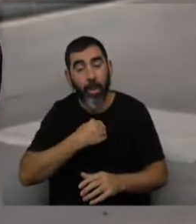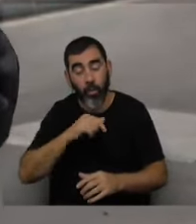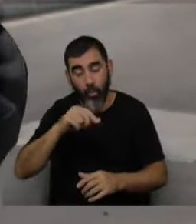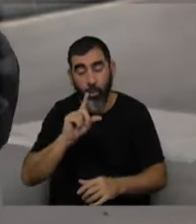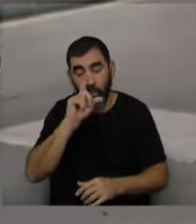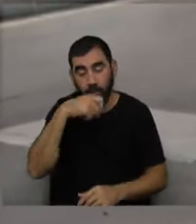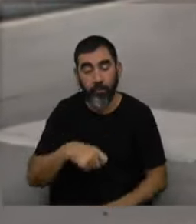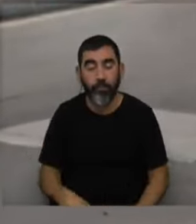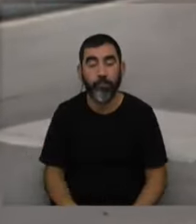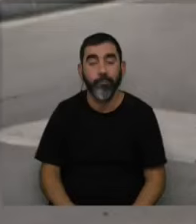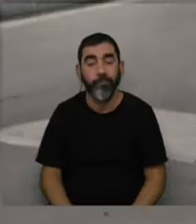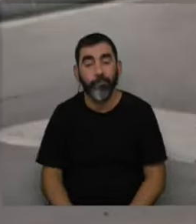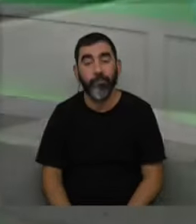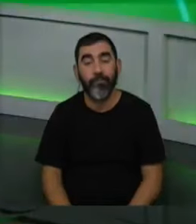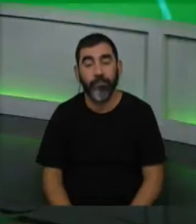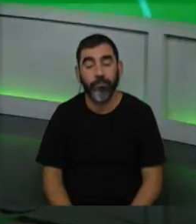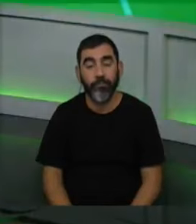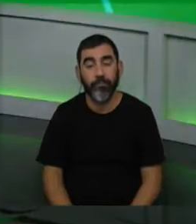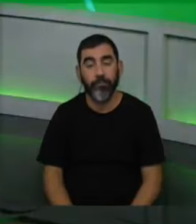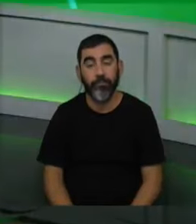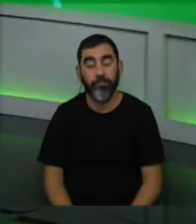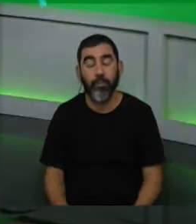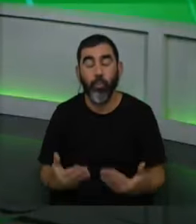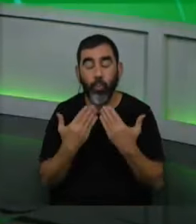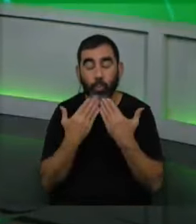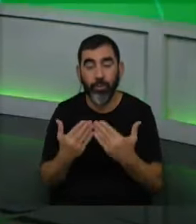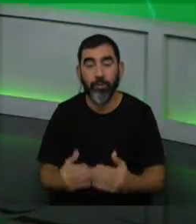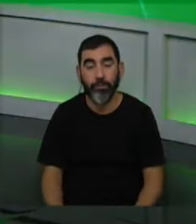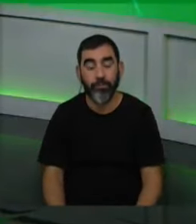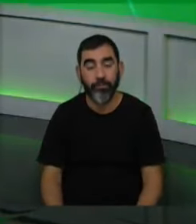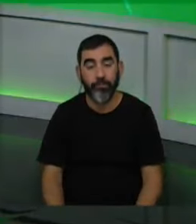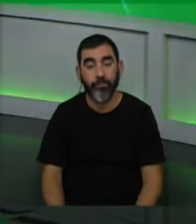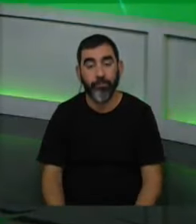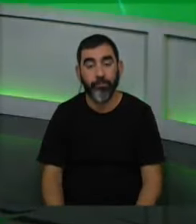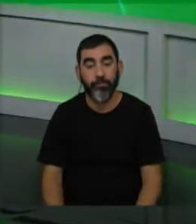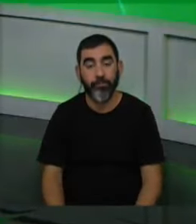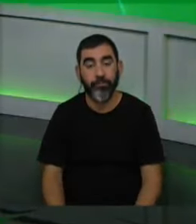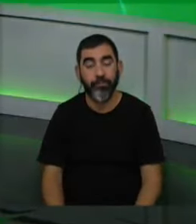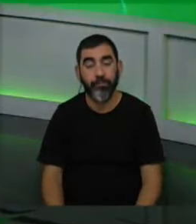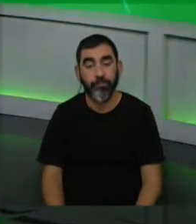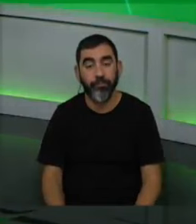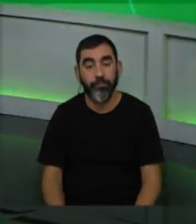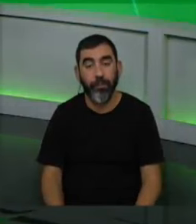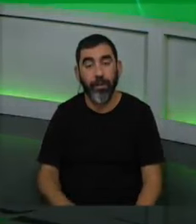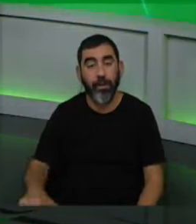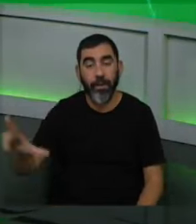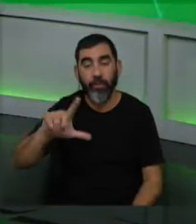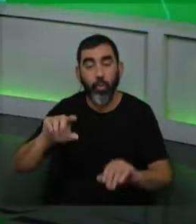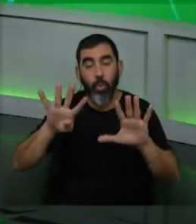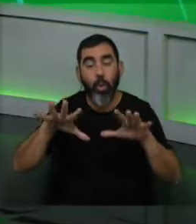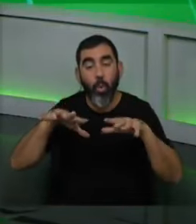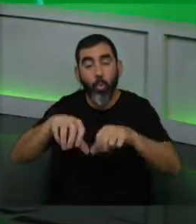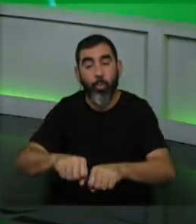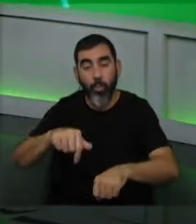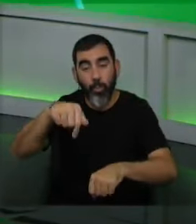Montevideo volvemos a estudio rosina Muchas gracias Federico y seguimos en temas que tienen que ver con la educación el Liceo 9 está ocupado